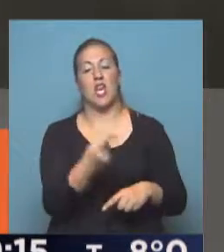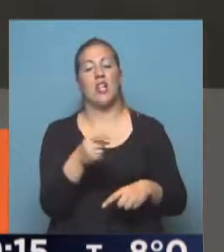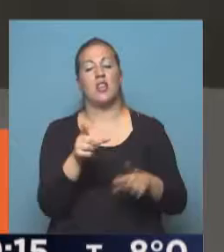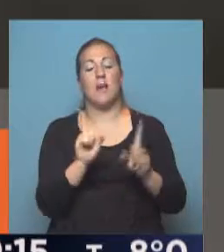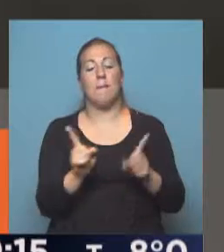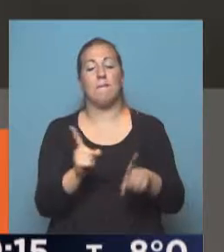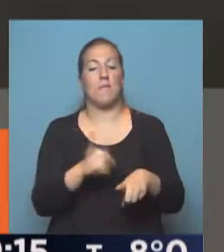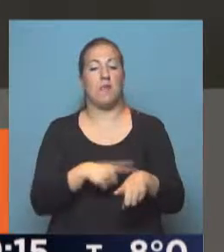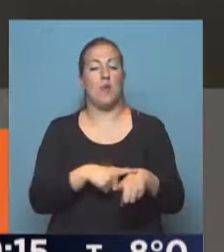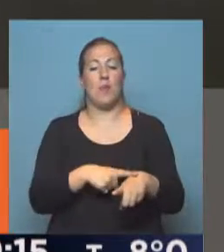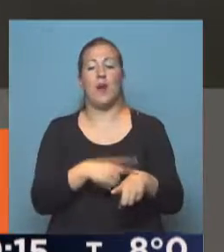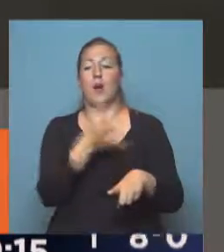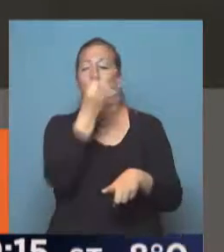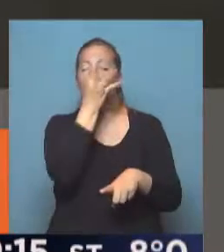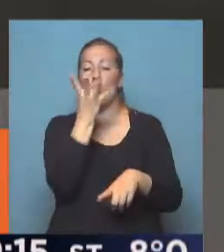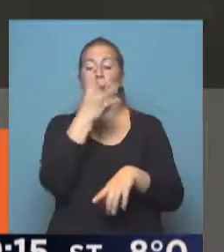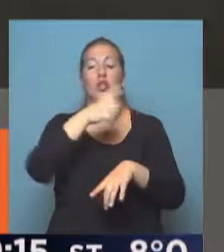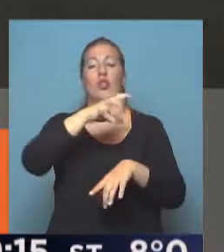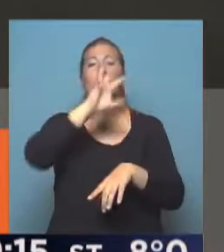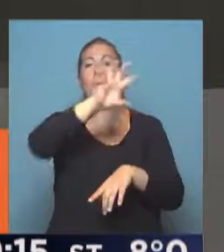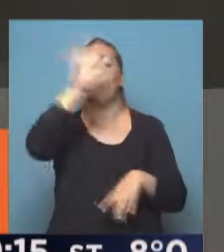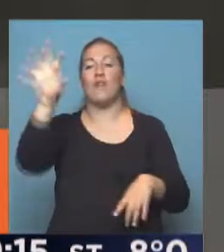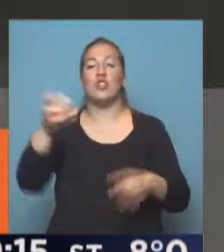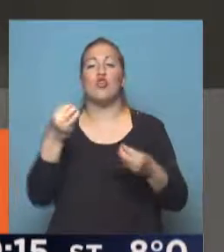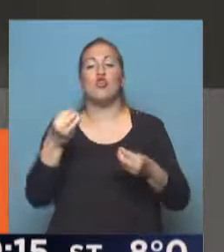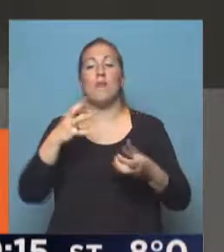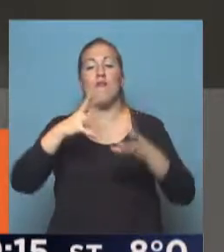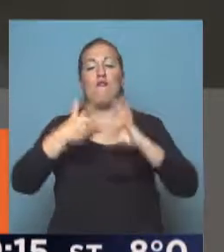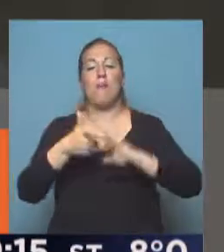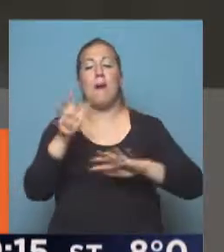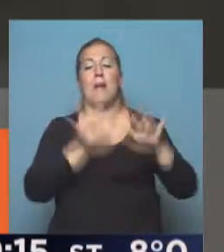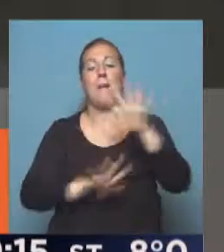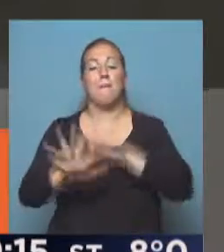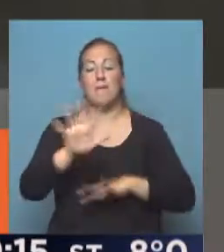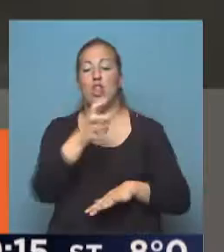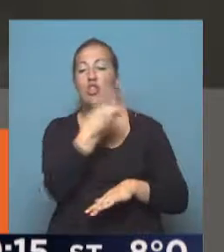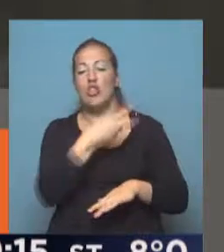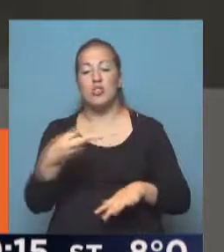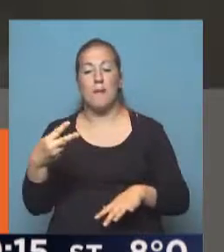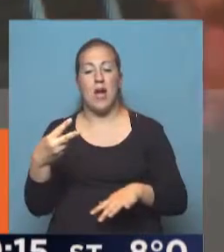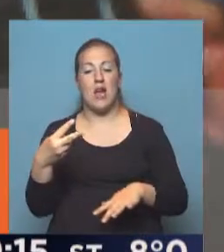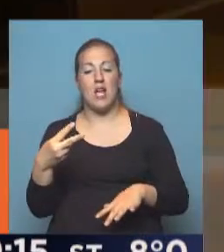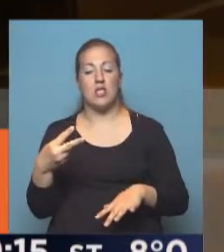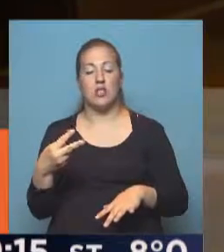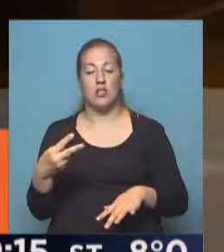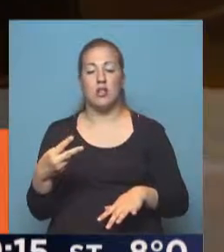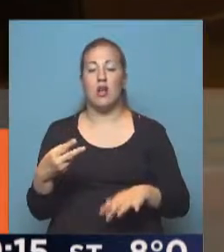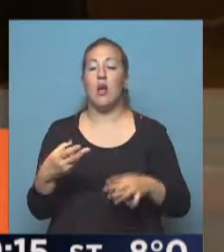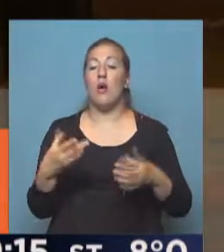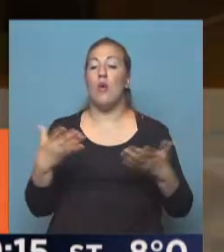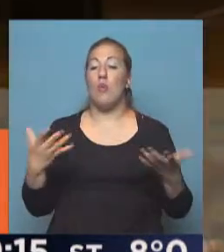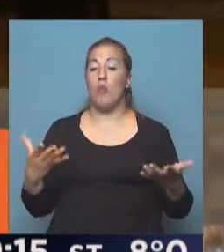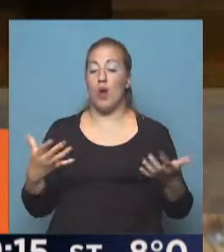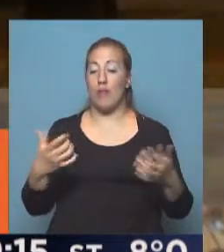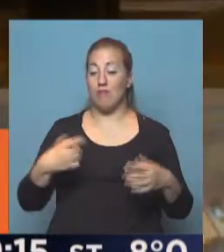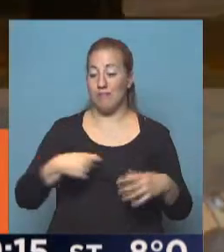prácticamente en las 24 provincias como en la logística para armar esto en tan solo dos semanas todos los meses de octubre la presencia sindical